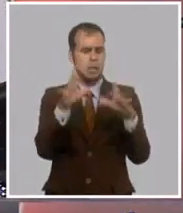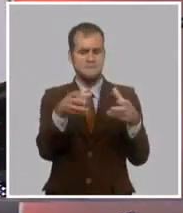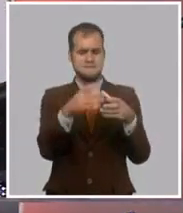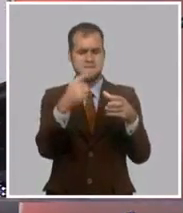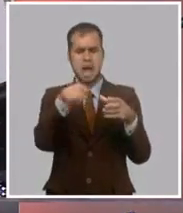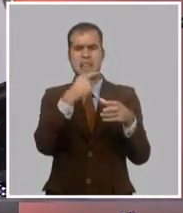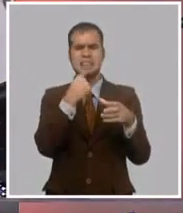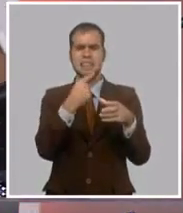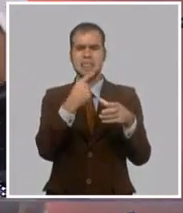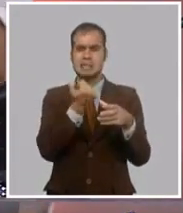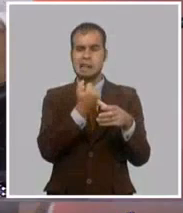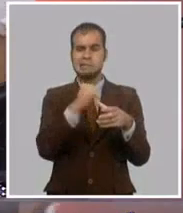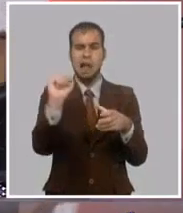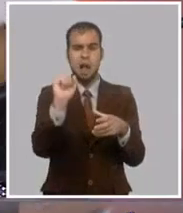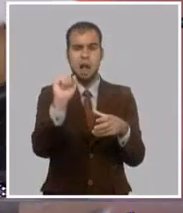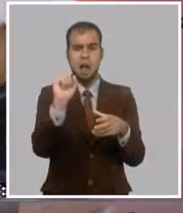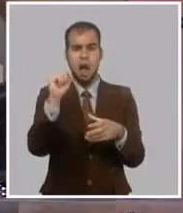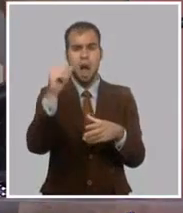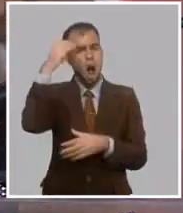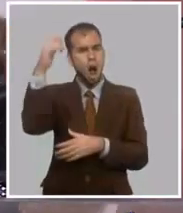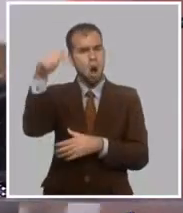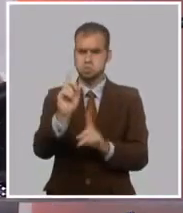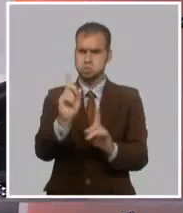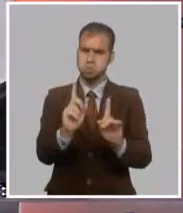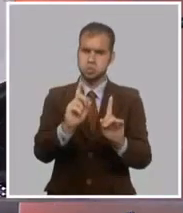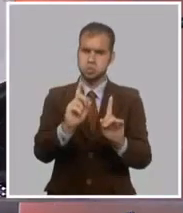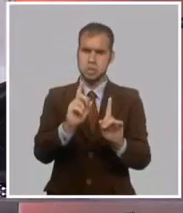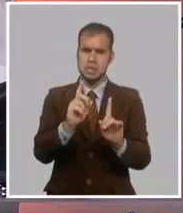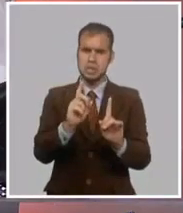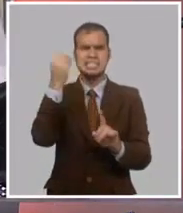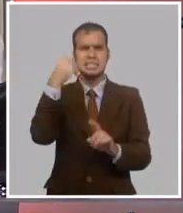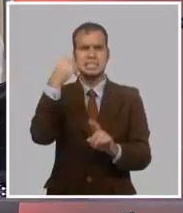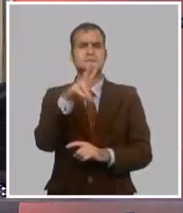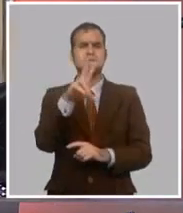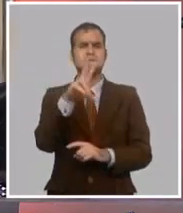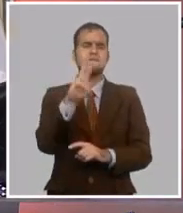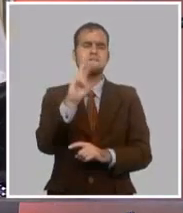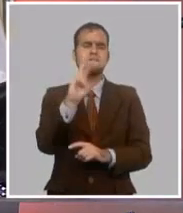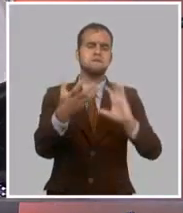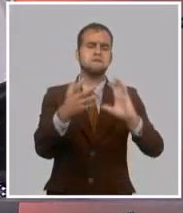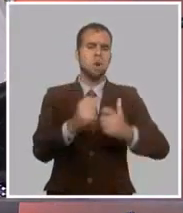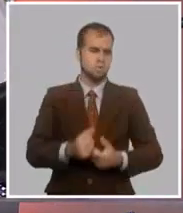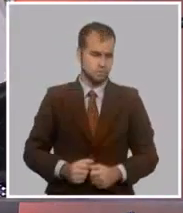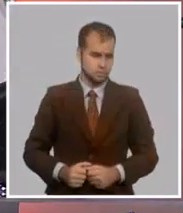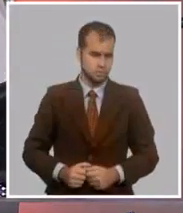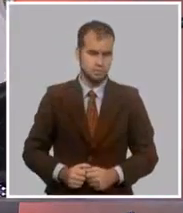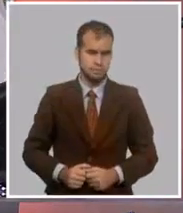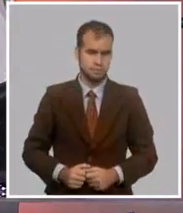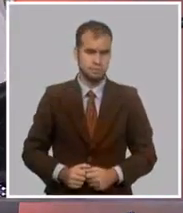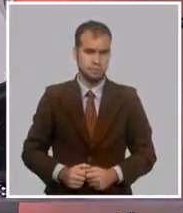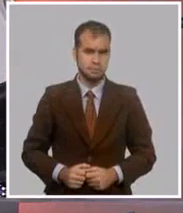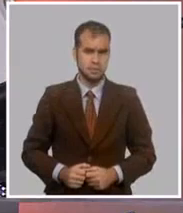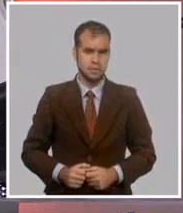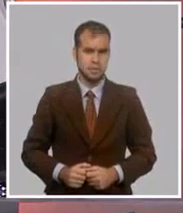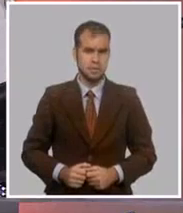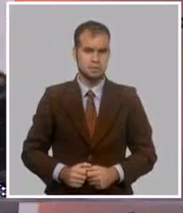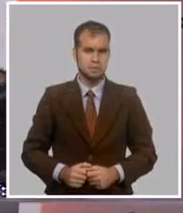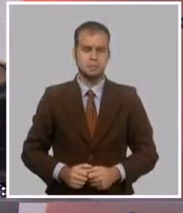la República, y va aclarando, con formas nuevas o con desechos de los